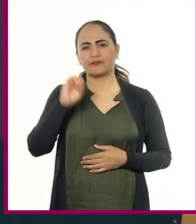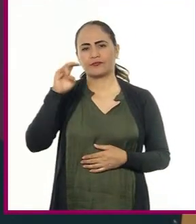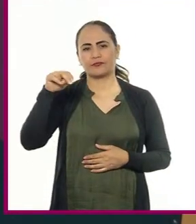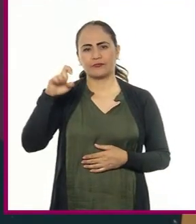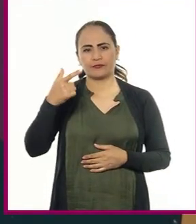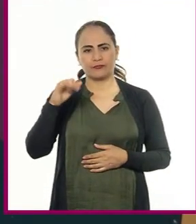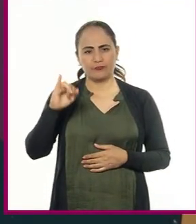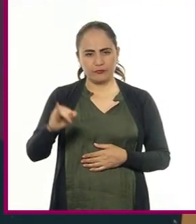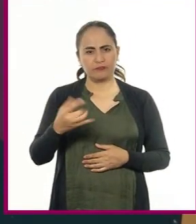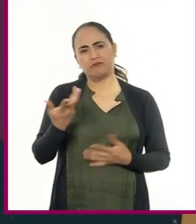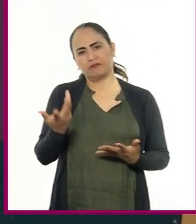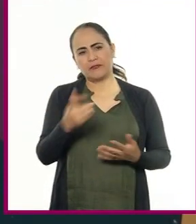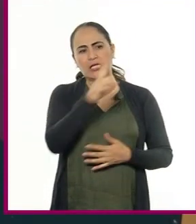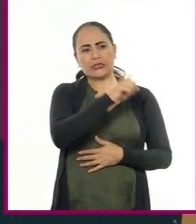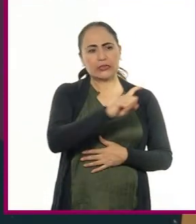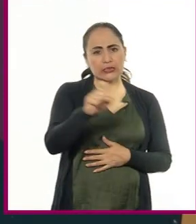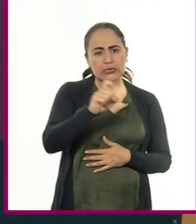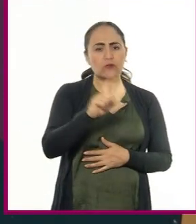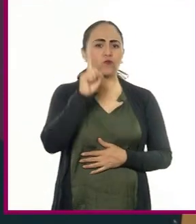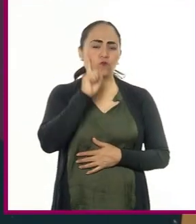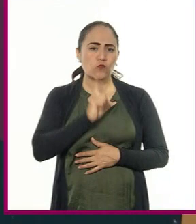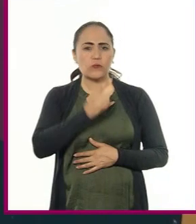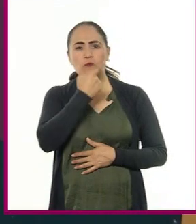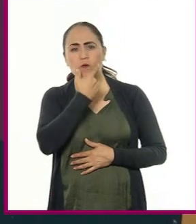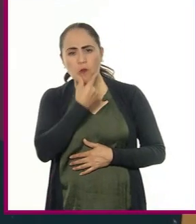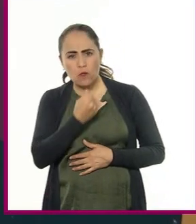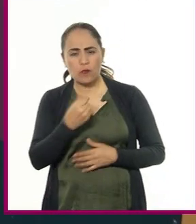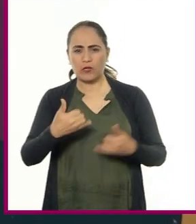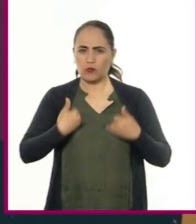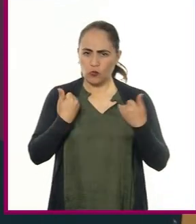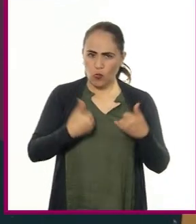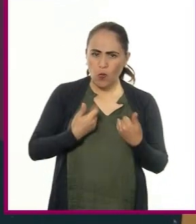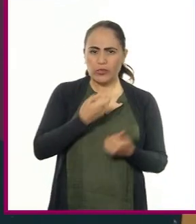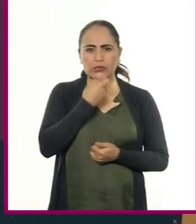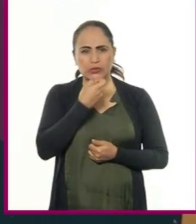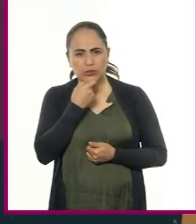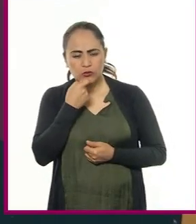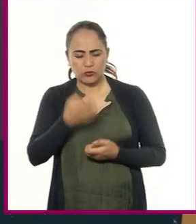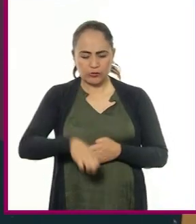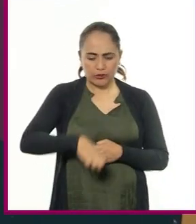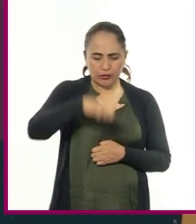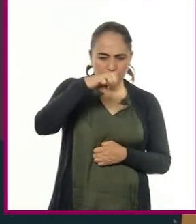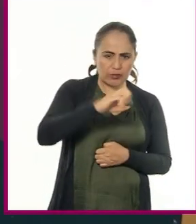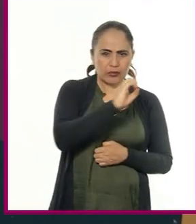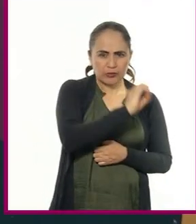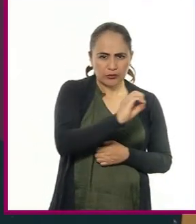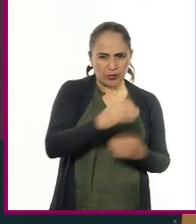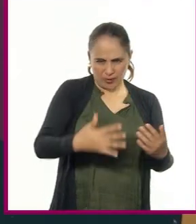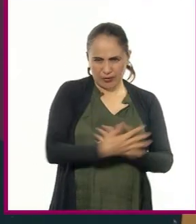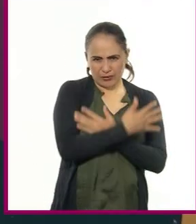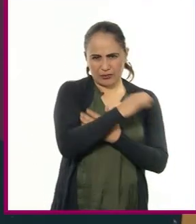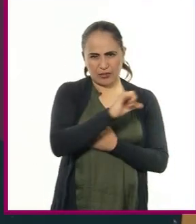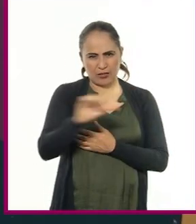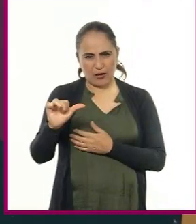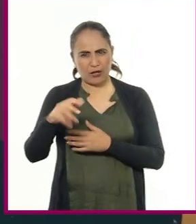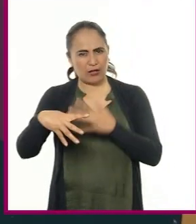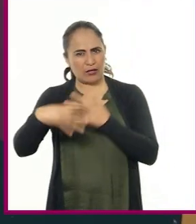es que por cada 100 niñas, niños y adolescentes en edades de 0 a 14 años,